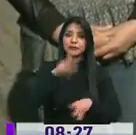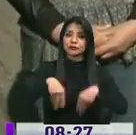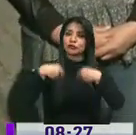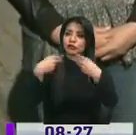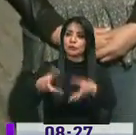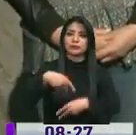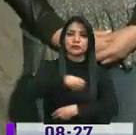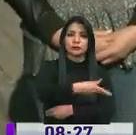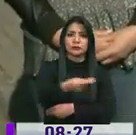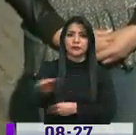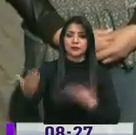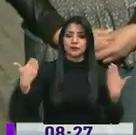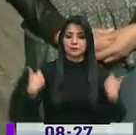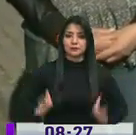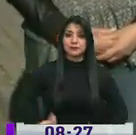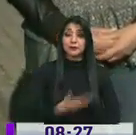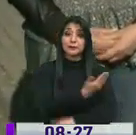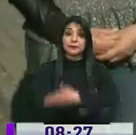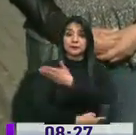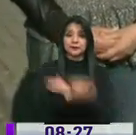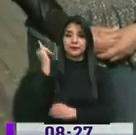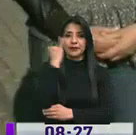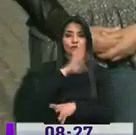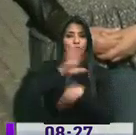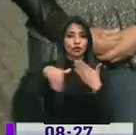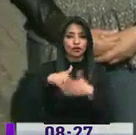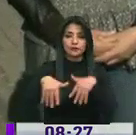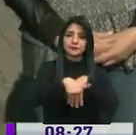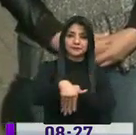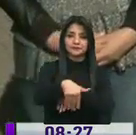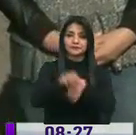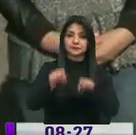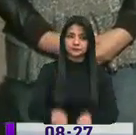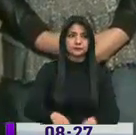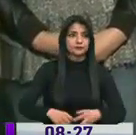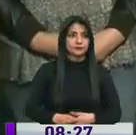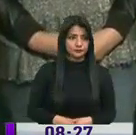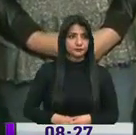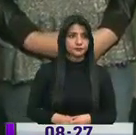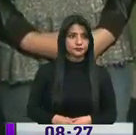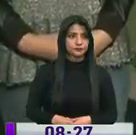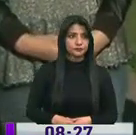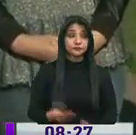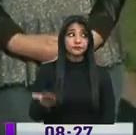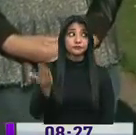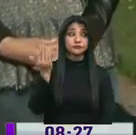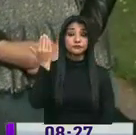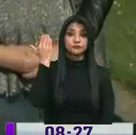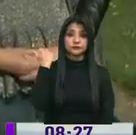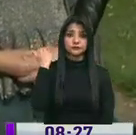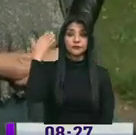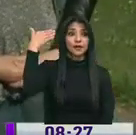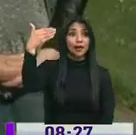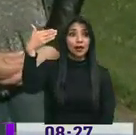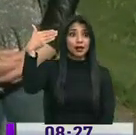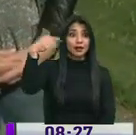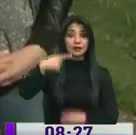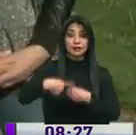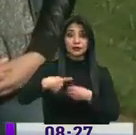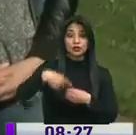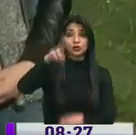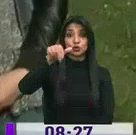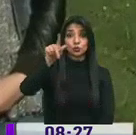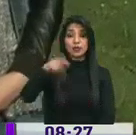pueden surtir de esta camiseta para que todos caminen hasta este lugar. Cabe destacar que hace algunos días el alcalde de la ciudad ya declaró